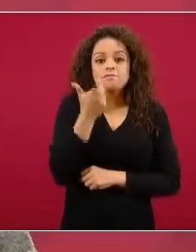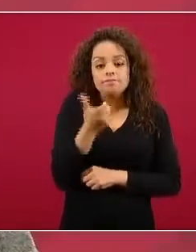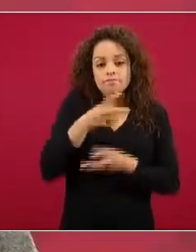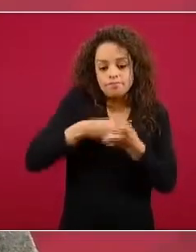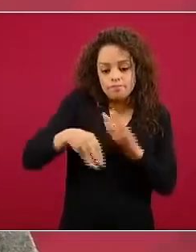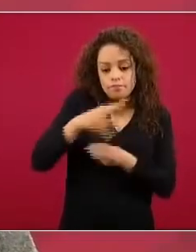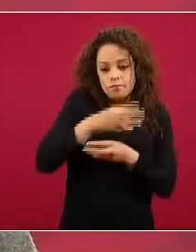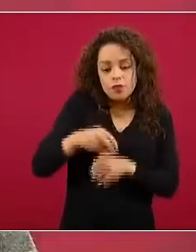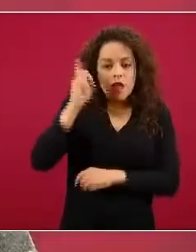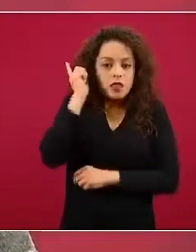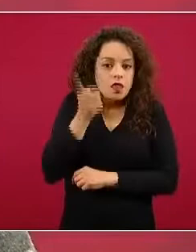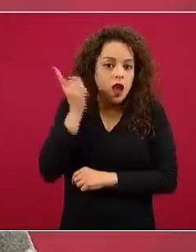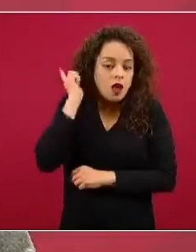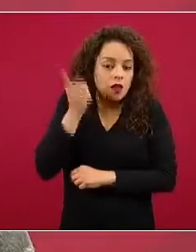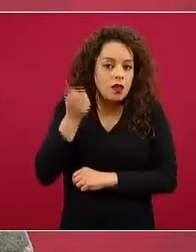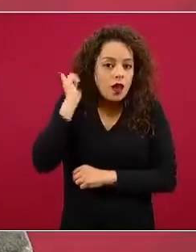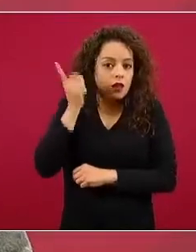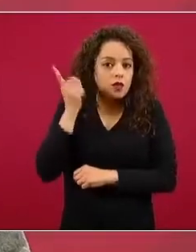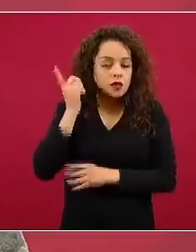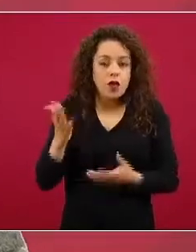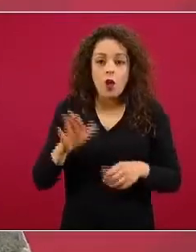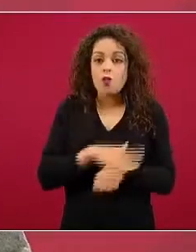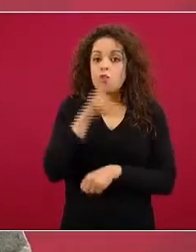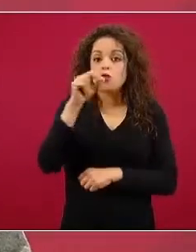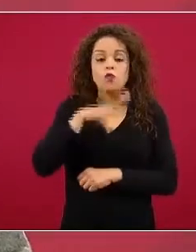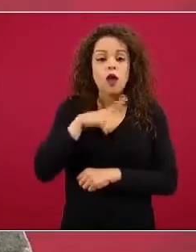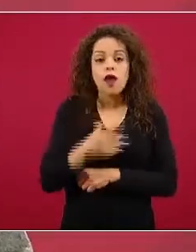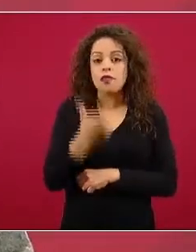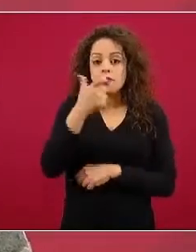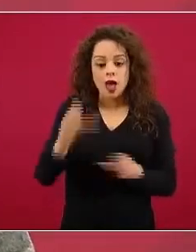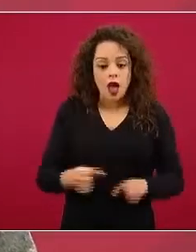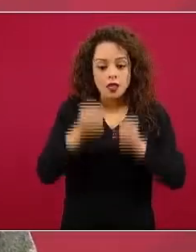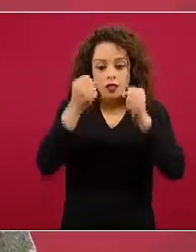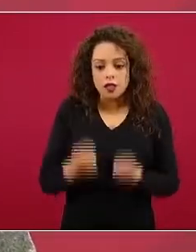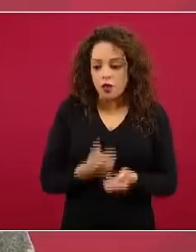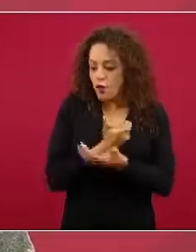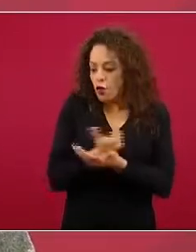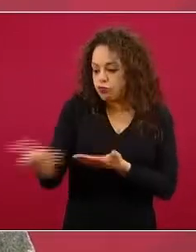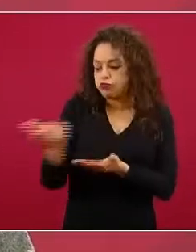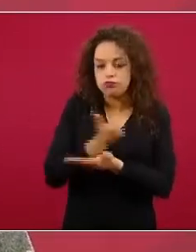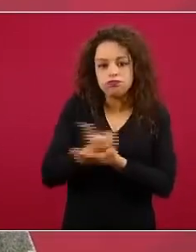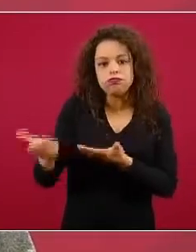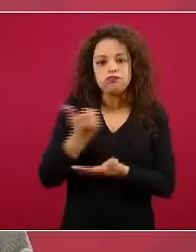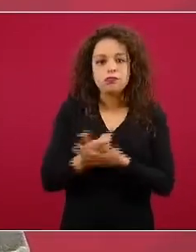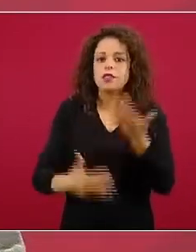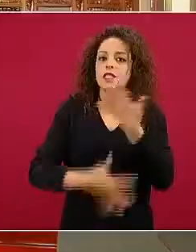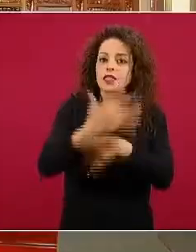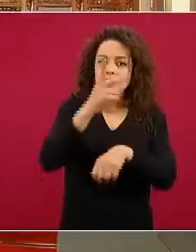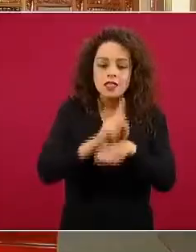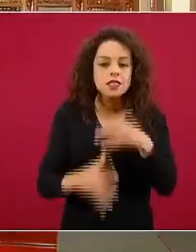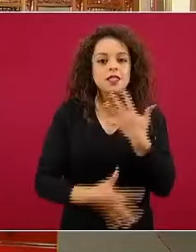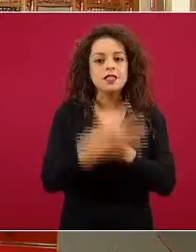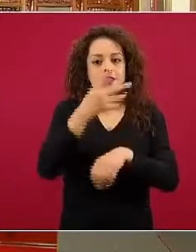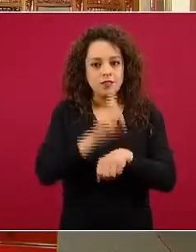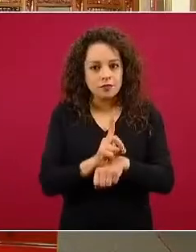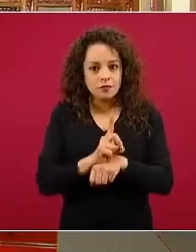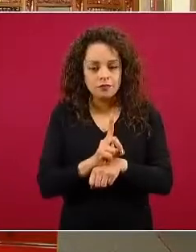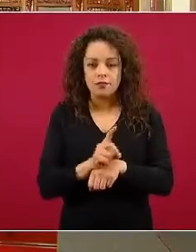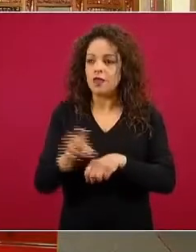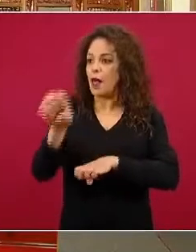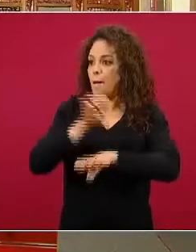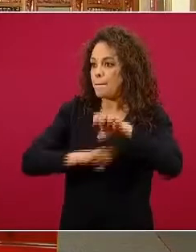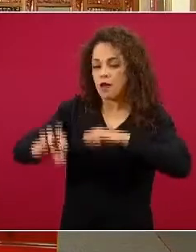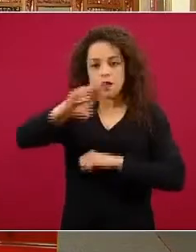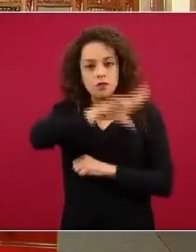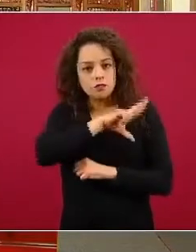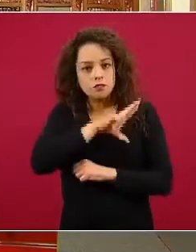al día porque no están en un salario fijo, en la nómina de una empresa privada o en la nómina de una